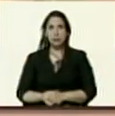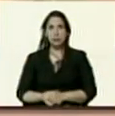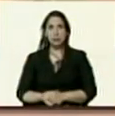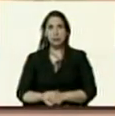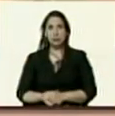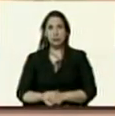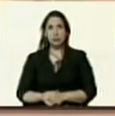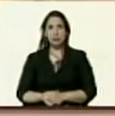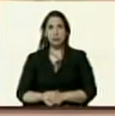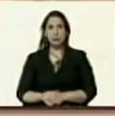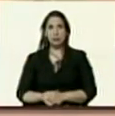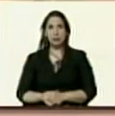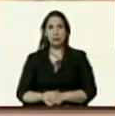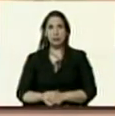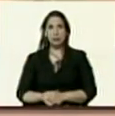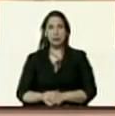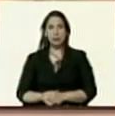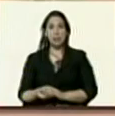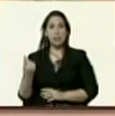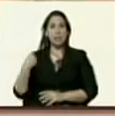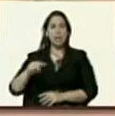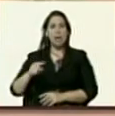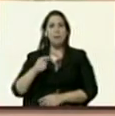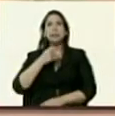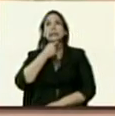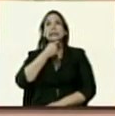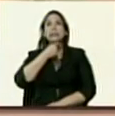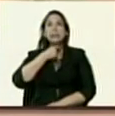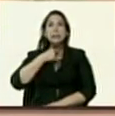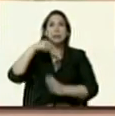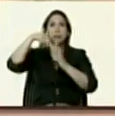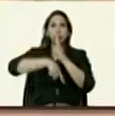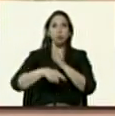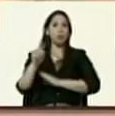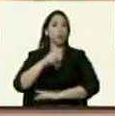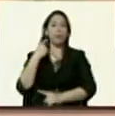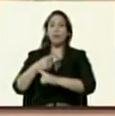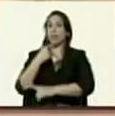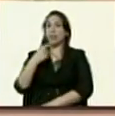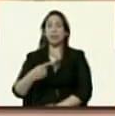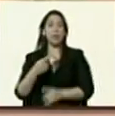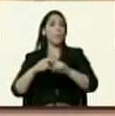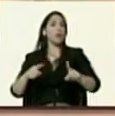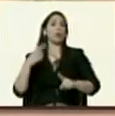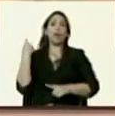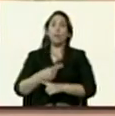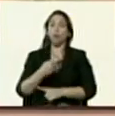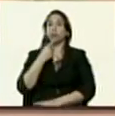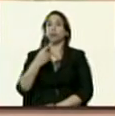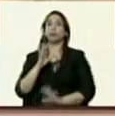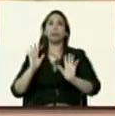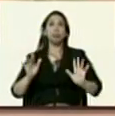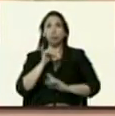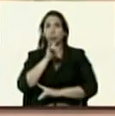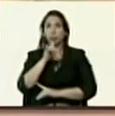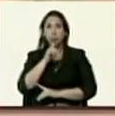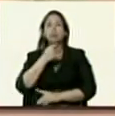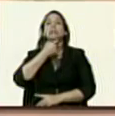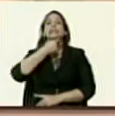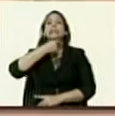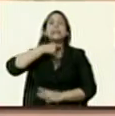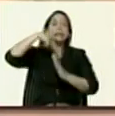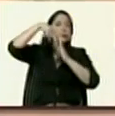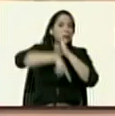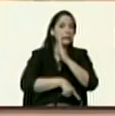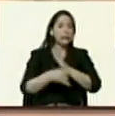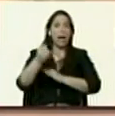garganta profunda en Colombia a fondo. No debía decirlo, pero lo dije. garganta profunda. Tenemos allá